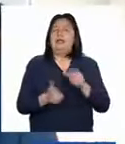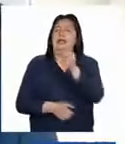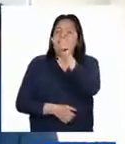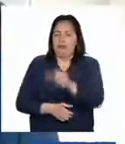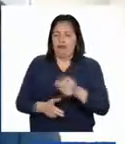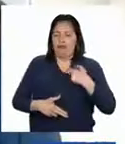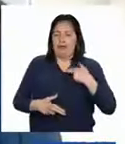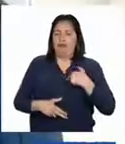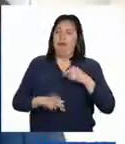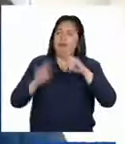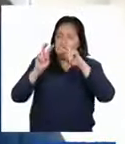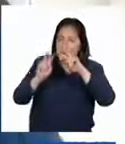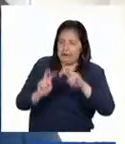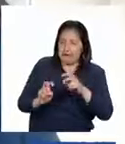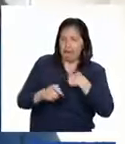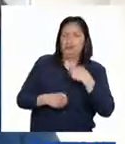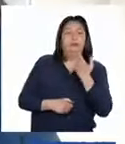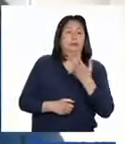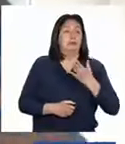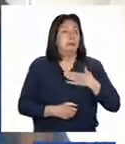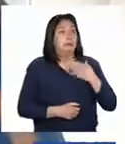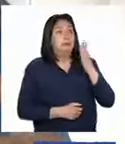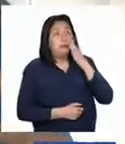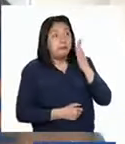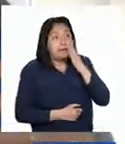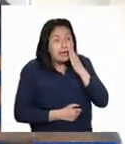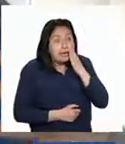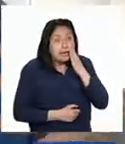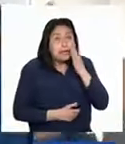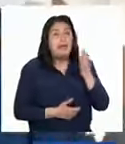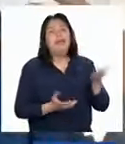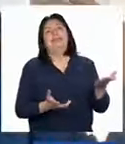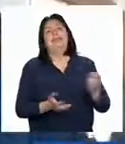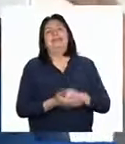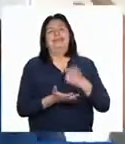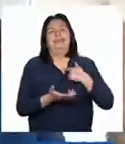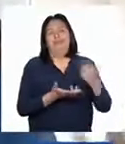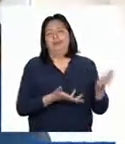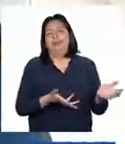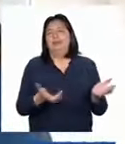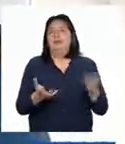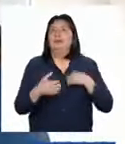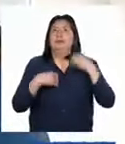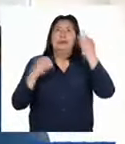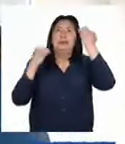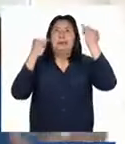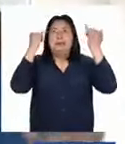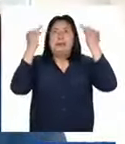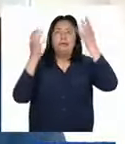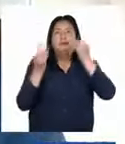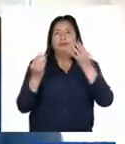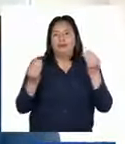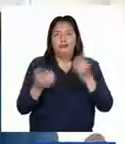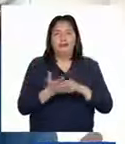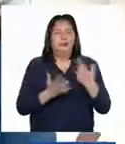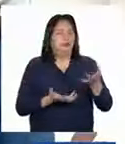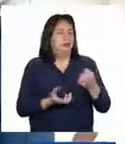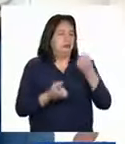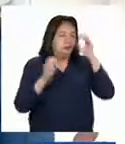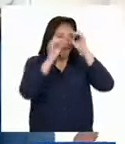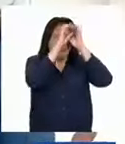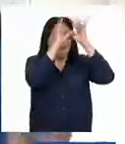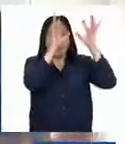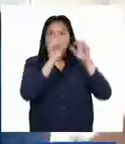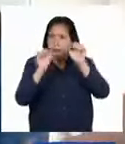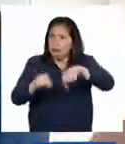humano. Mi mamá, en cambio, era la que nos llevaba mucho la imaginación. Y eso también es importante